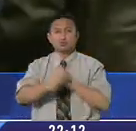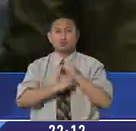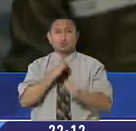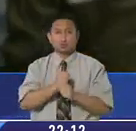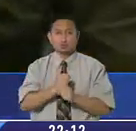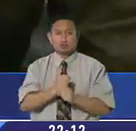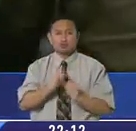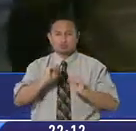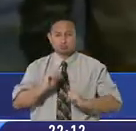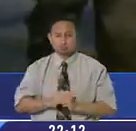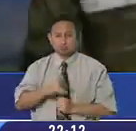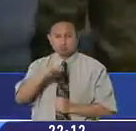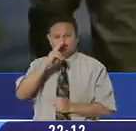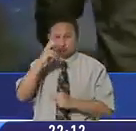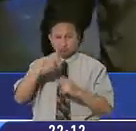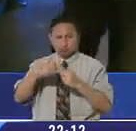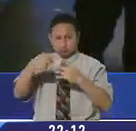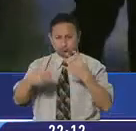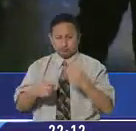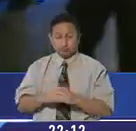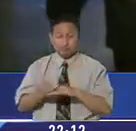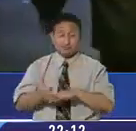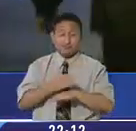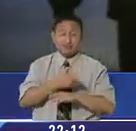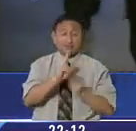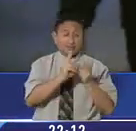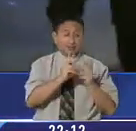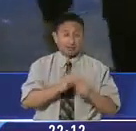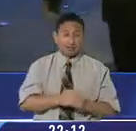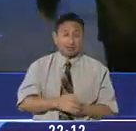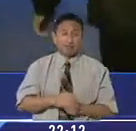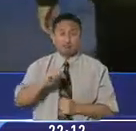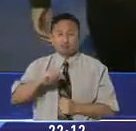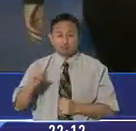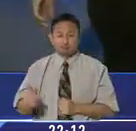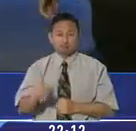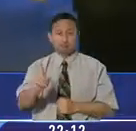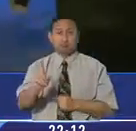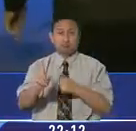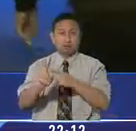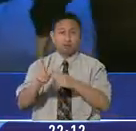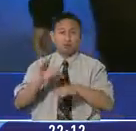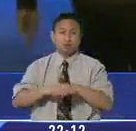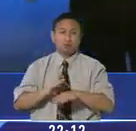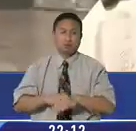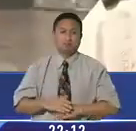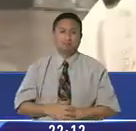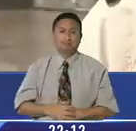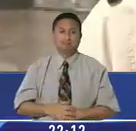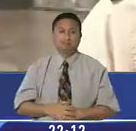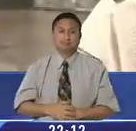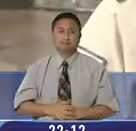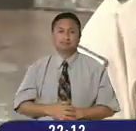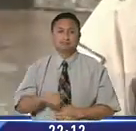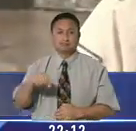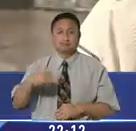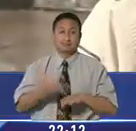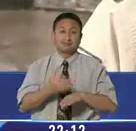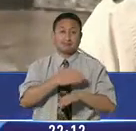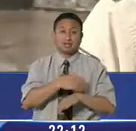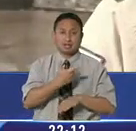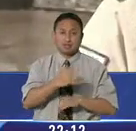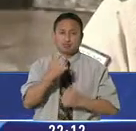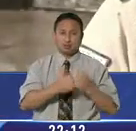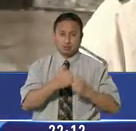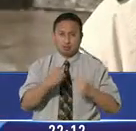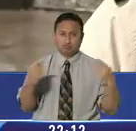las características recogidas en trabajos de vecindad. Pasa a ser el aparente responsable. Había ya tenido ella